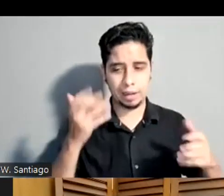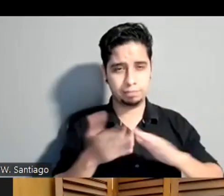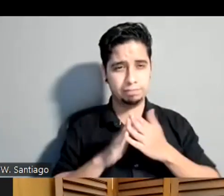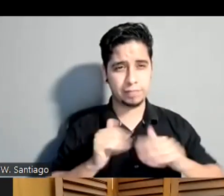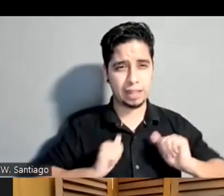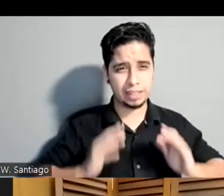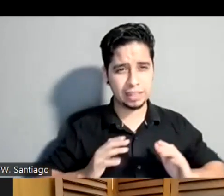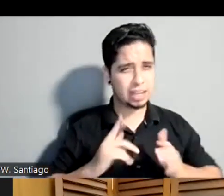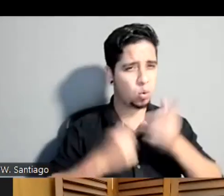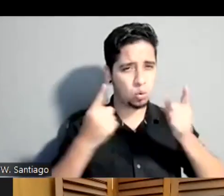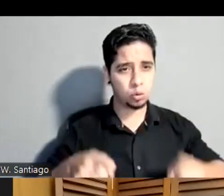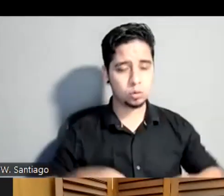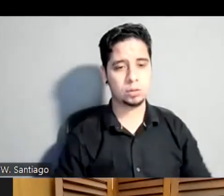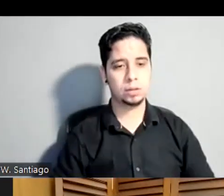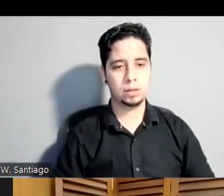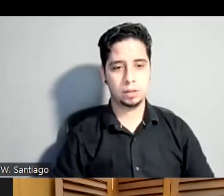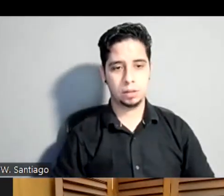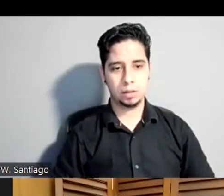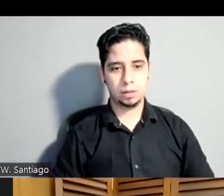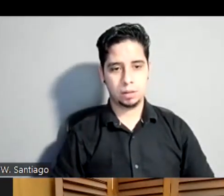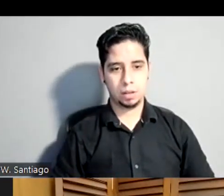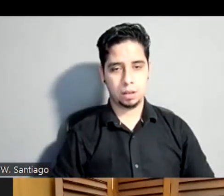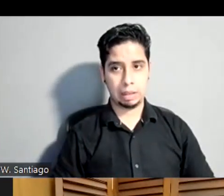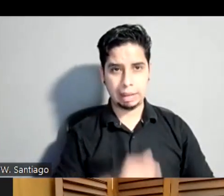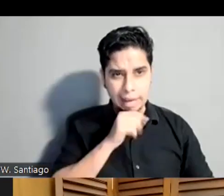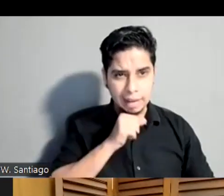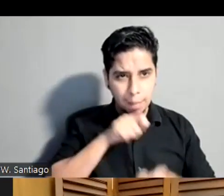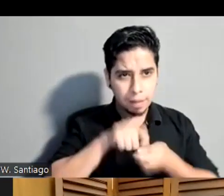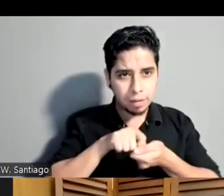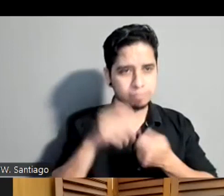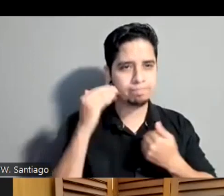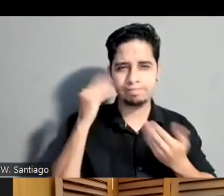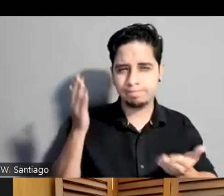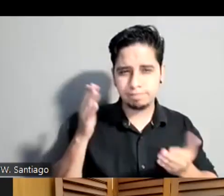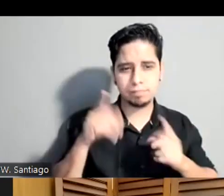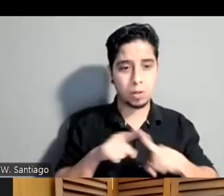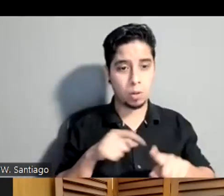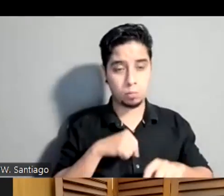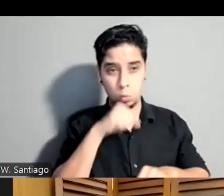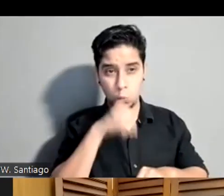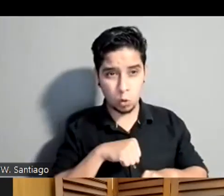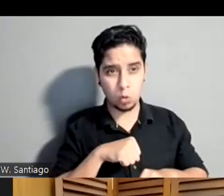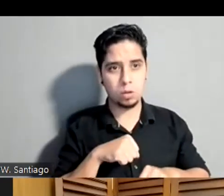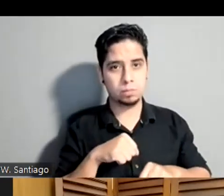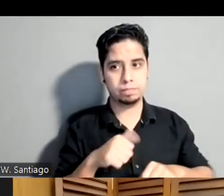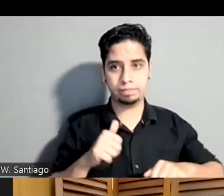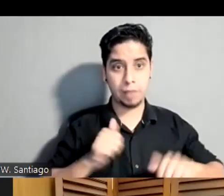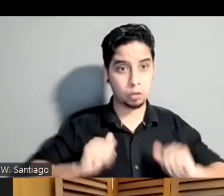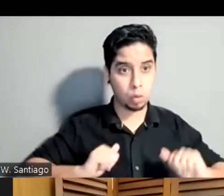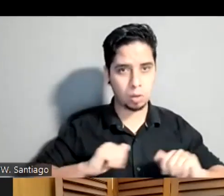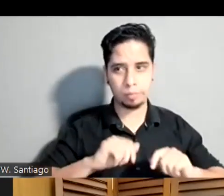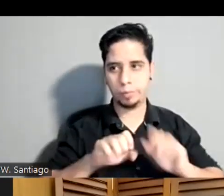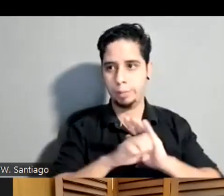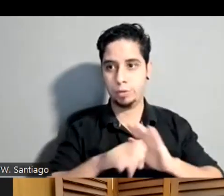Ay, pues mira, no te puedo decir de cuán chiquita, pero sí me gustaba interpretar. O sea, cuando yo veía cosas que me